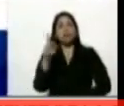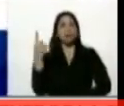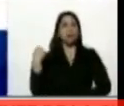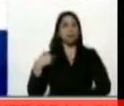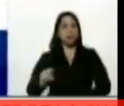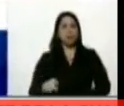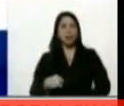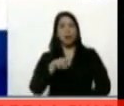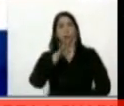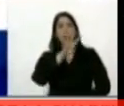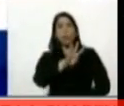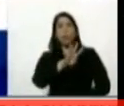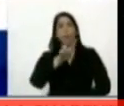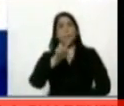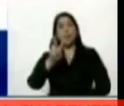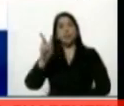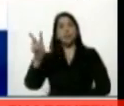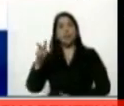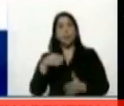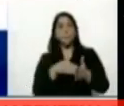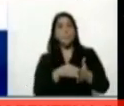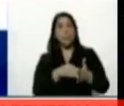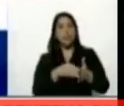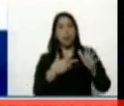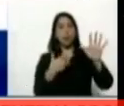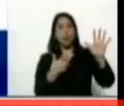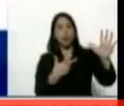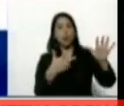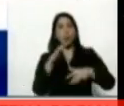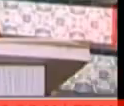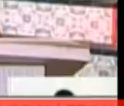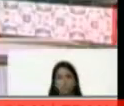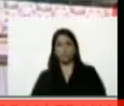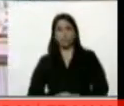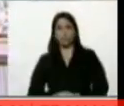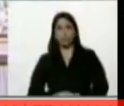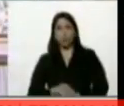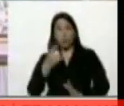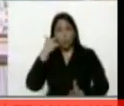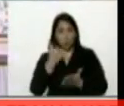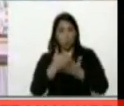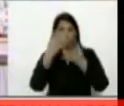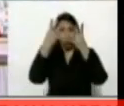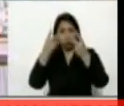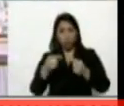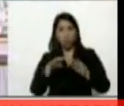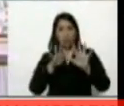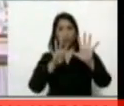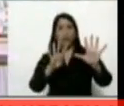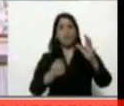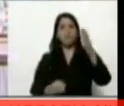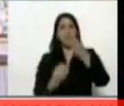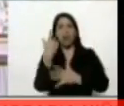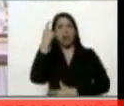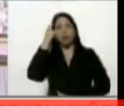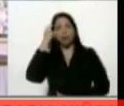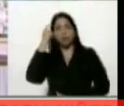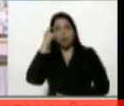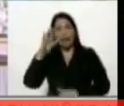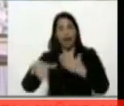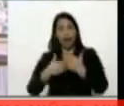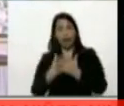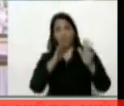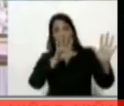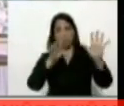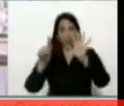contacto y se fuga? ¿Por qué no lo hace? Ahí es en donde entra la otra parte del juego, que va mucho más allá del dinero. Es que también el